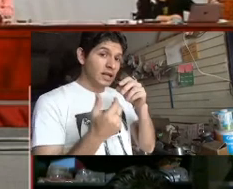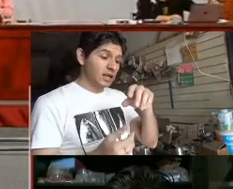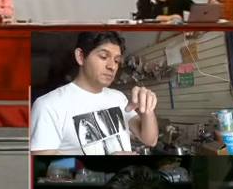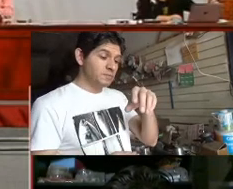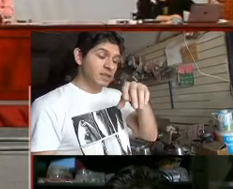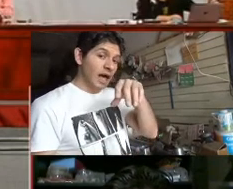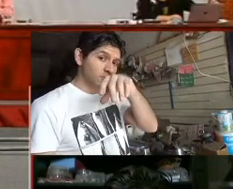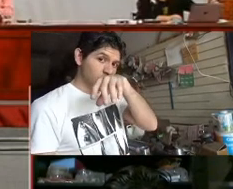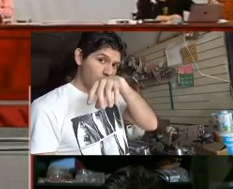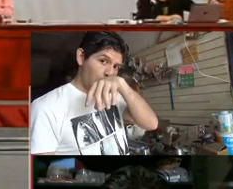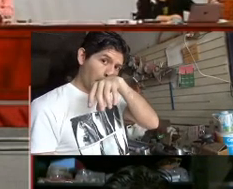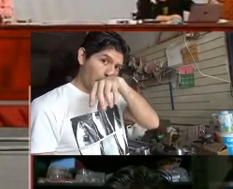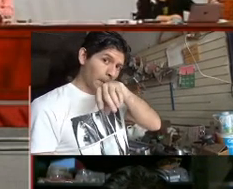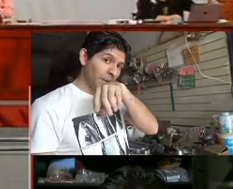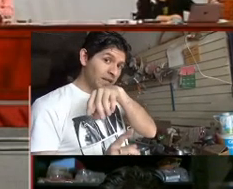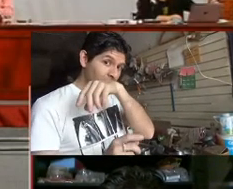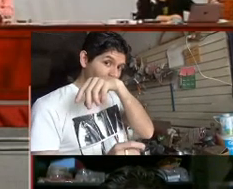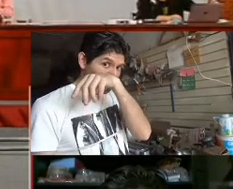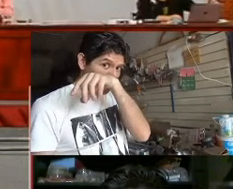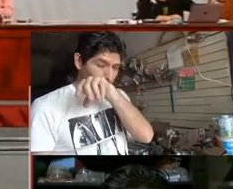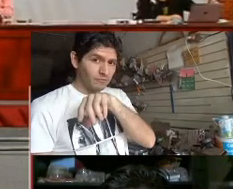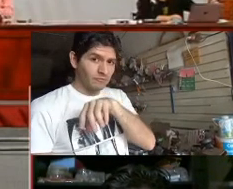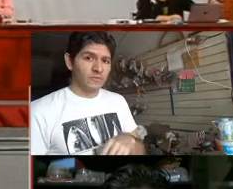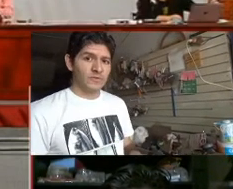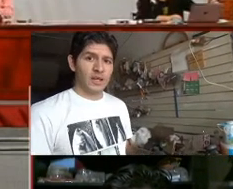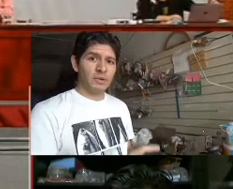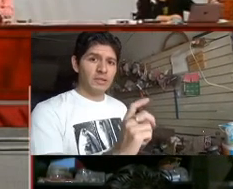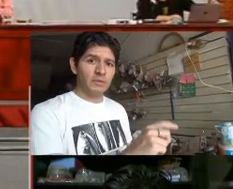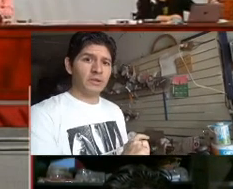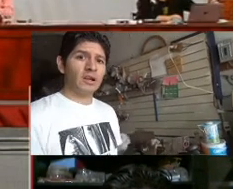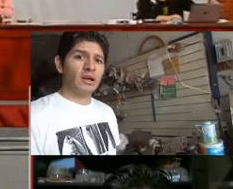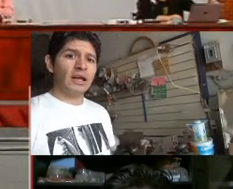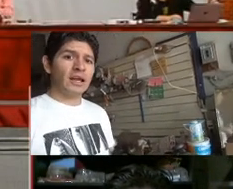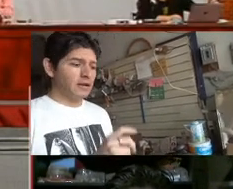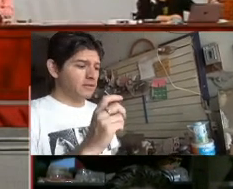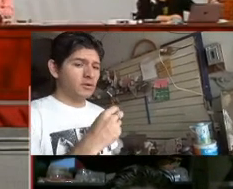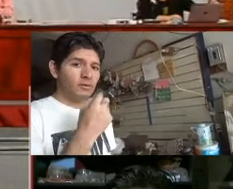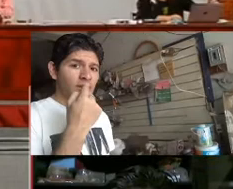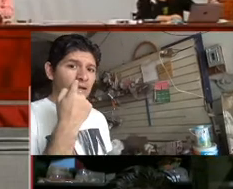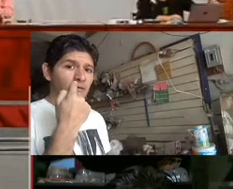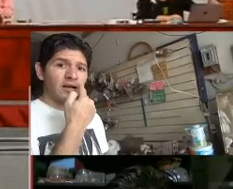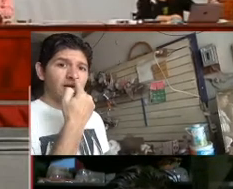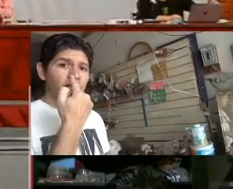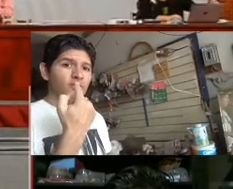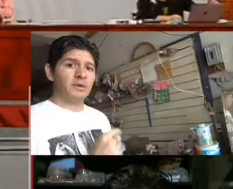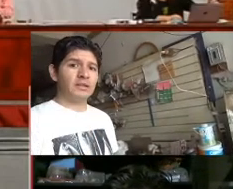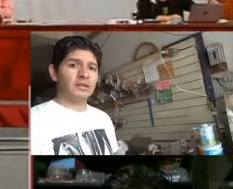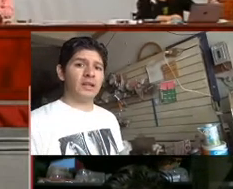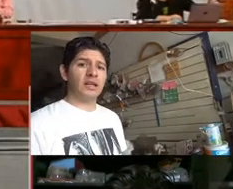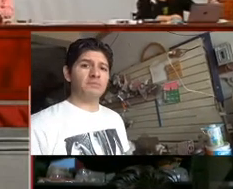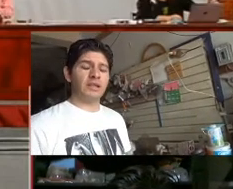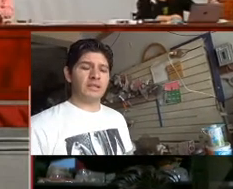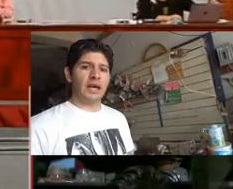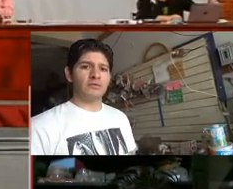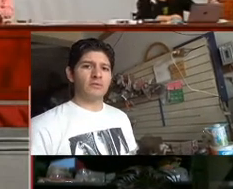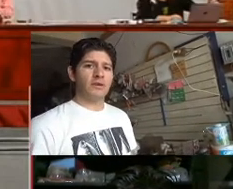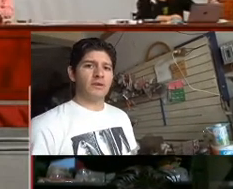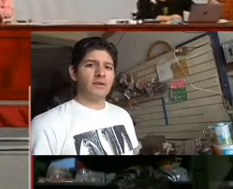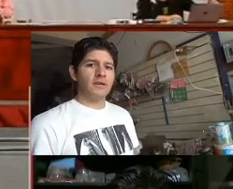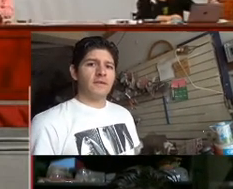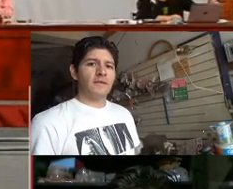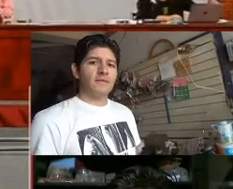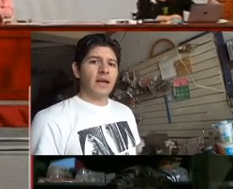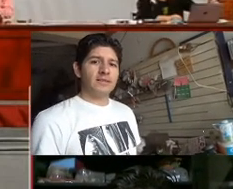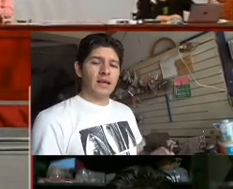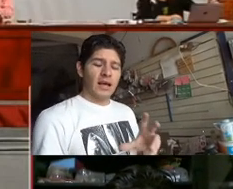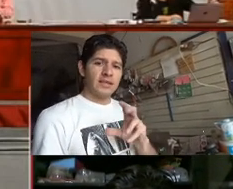porque precisamente me dediqué a pintar un tiempo y me di cuenta que ningún cubrebocas me alcanzaba a